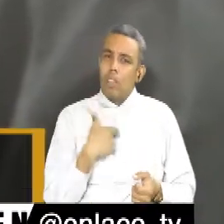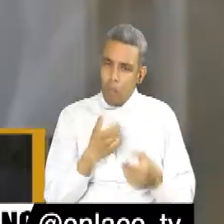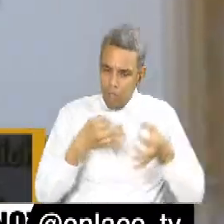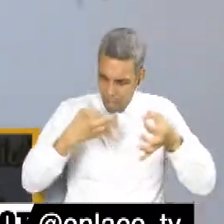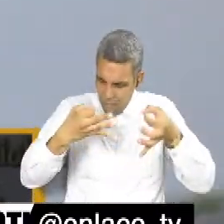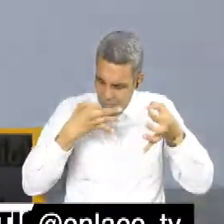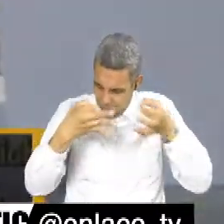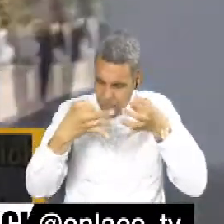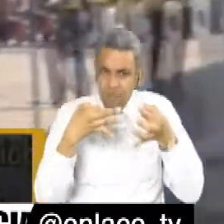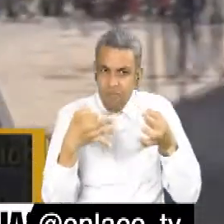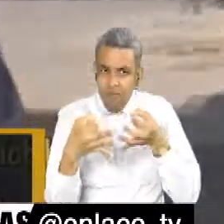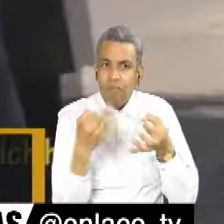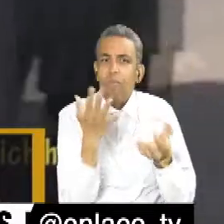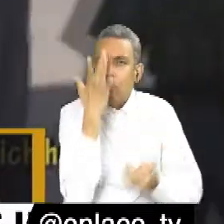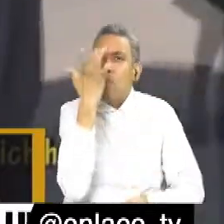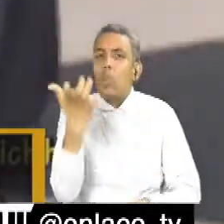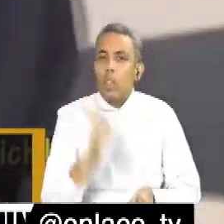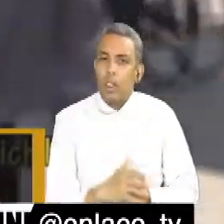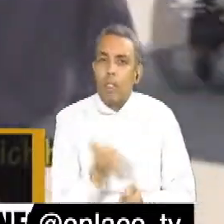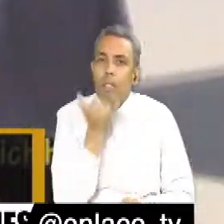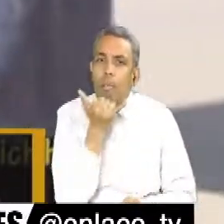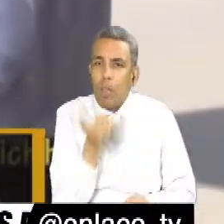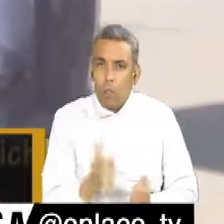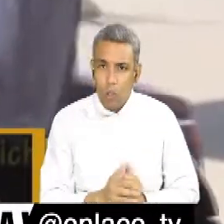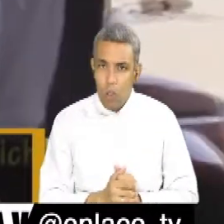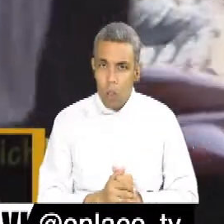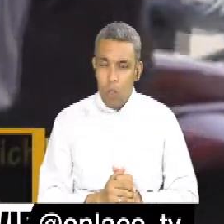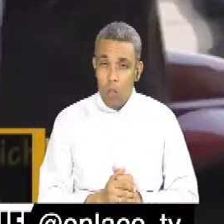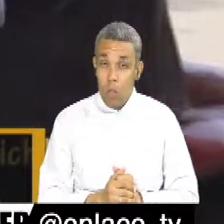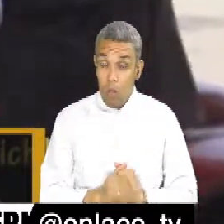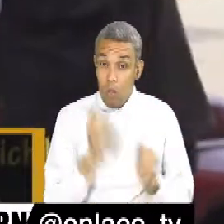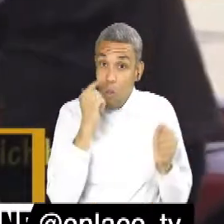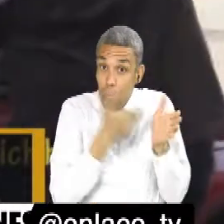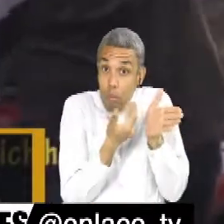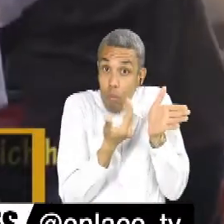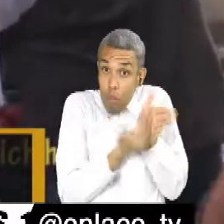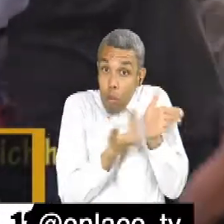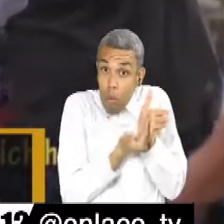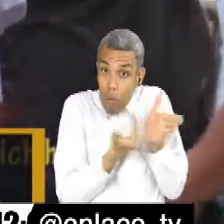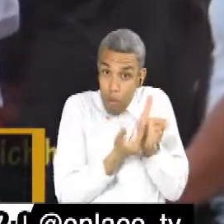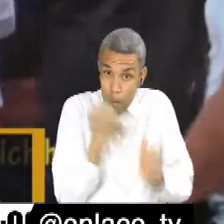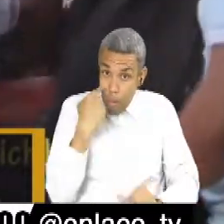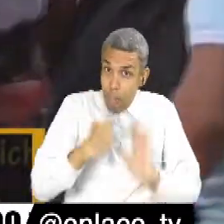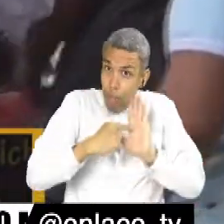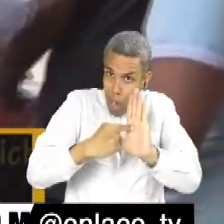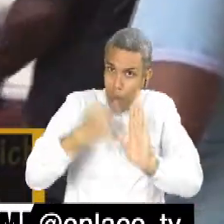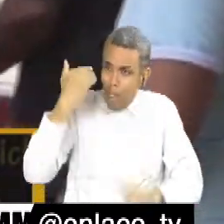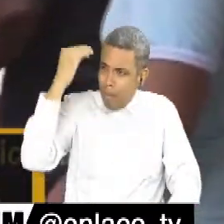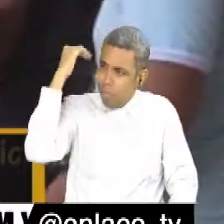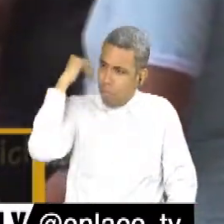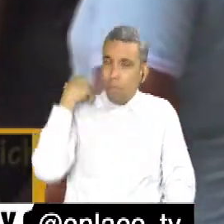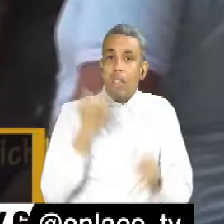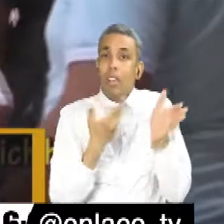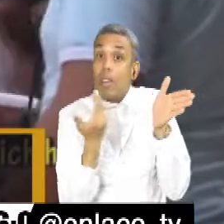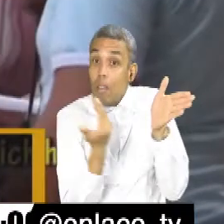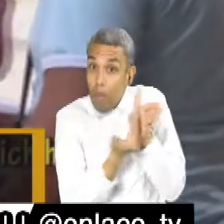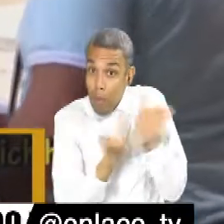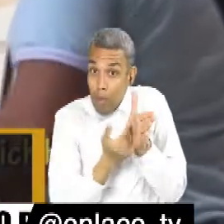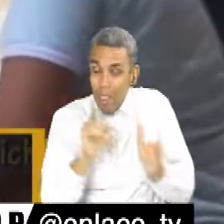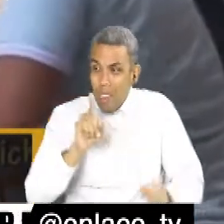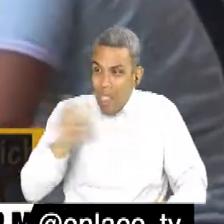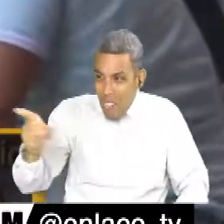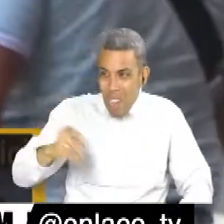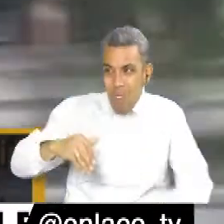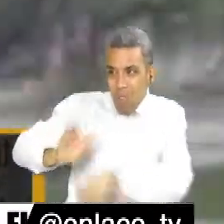está en libertad? ¿Qué pasó? ¿No fueron suficientemente los hechos, los argumentos, como para que él estuviera en la cárcel?